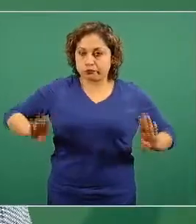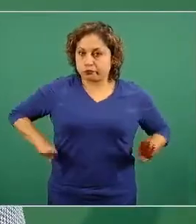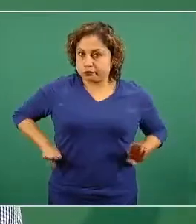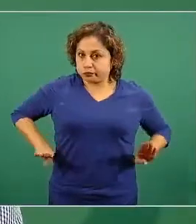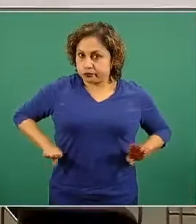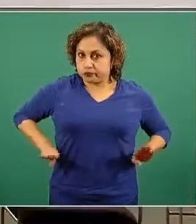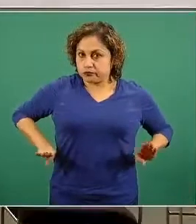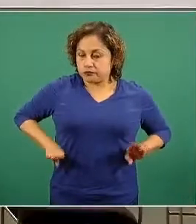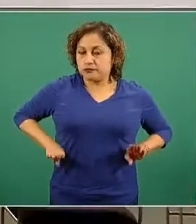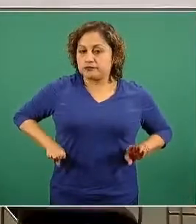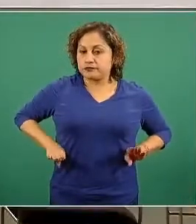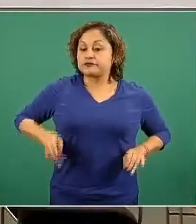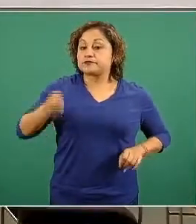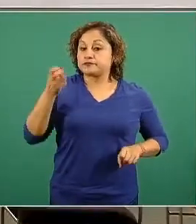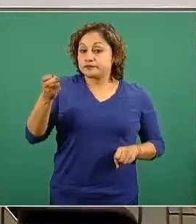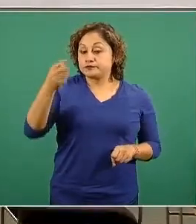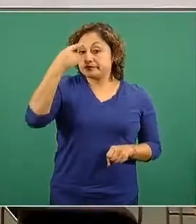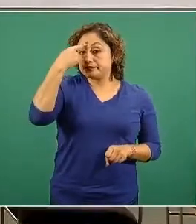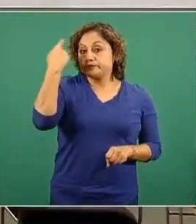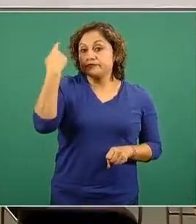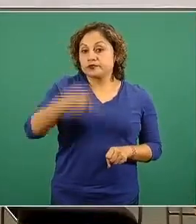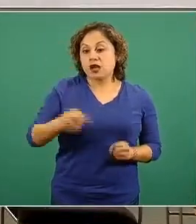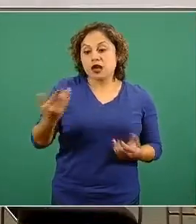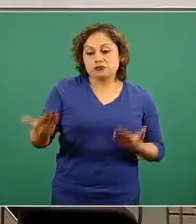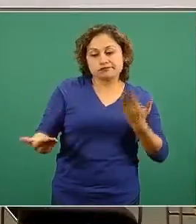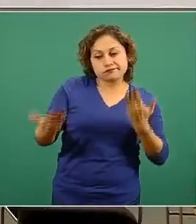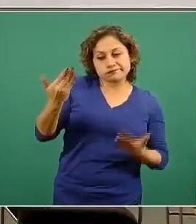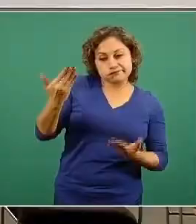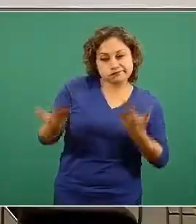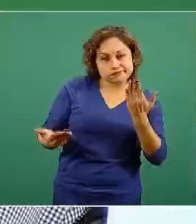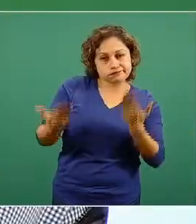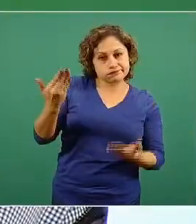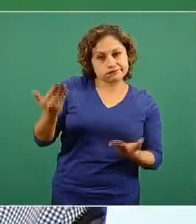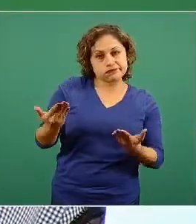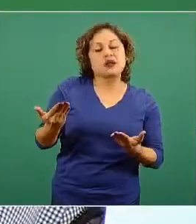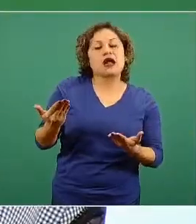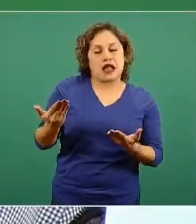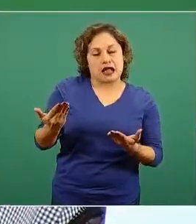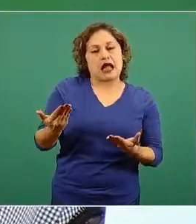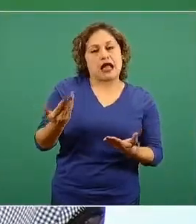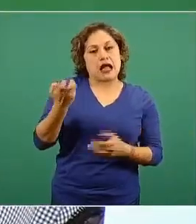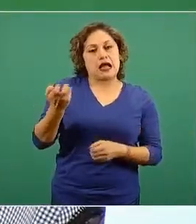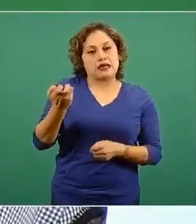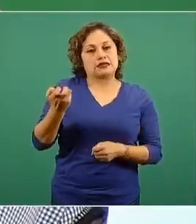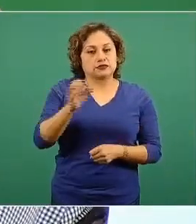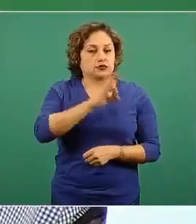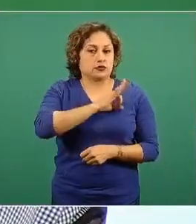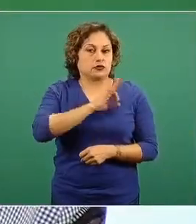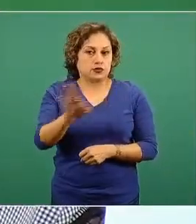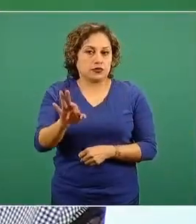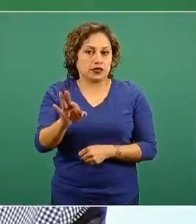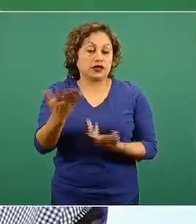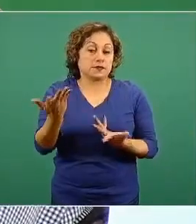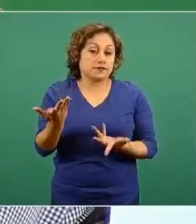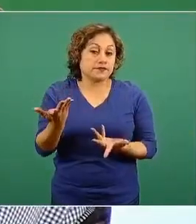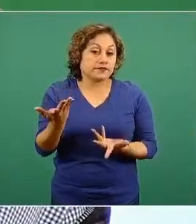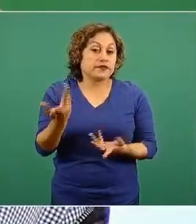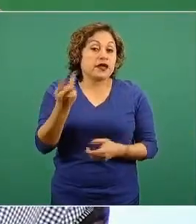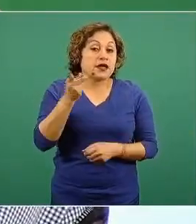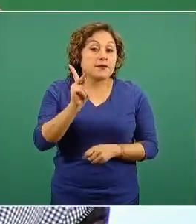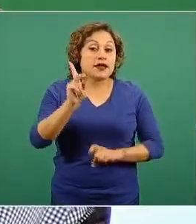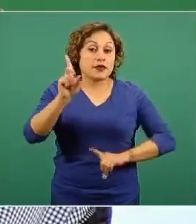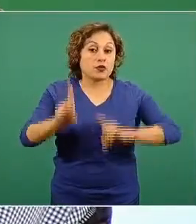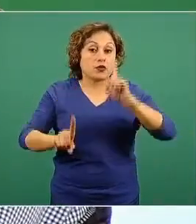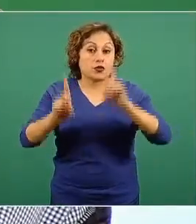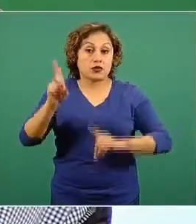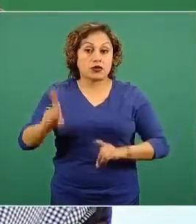similares, en las cuales también se tenga secuenciación en la misma, digamos, preferentemente temporalidad,